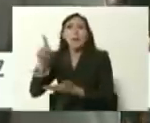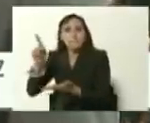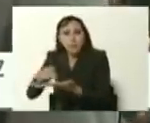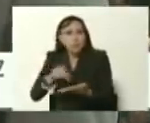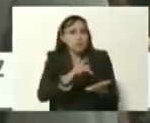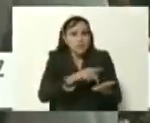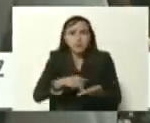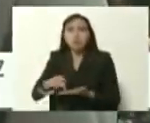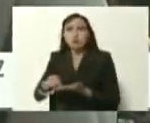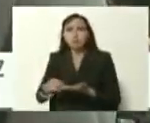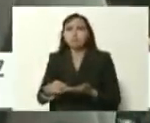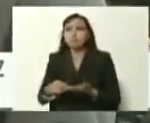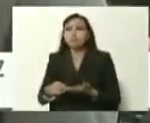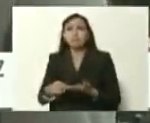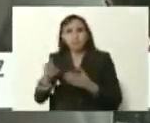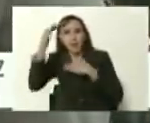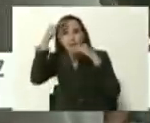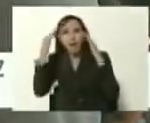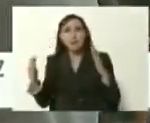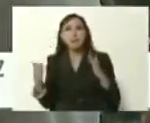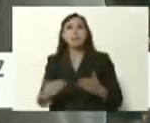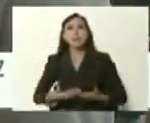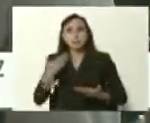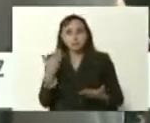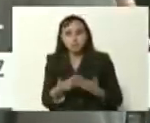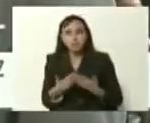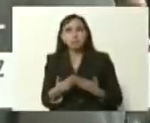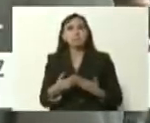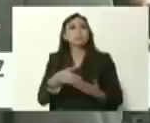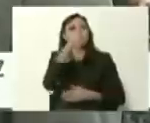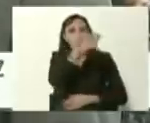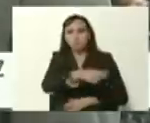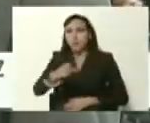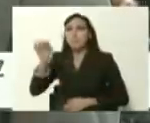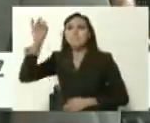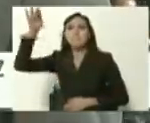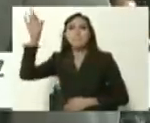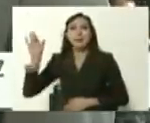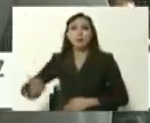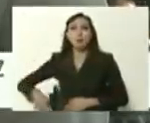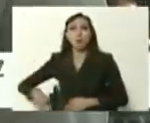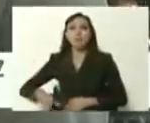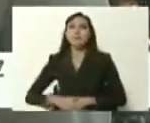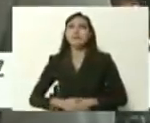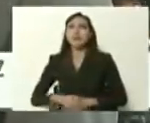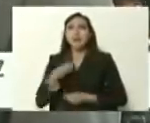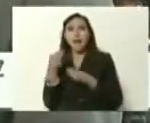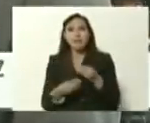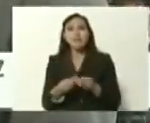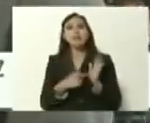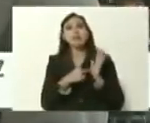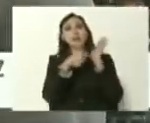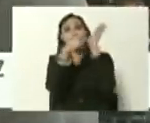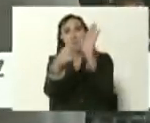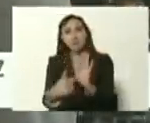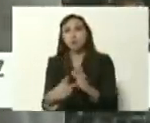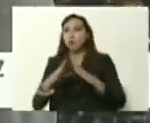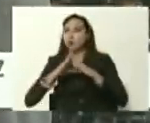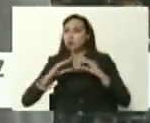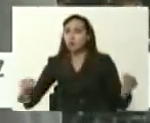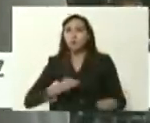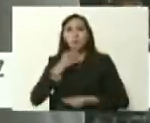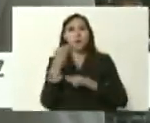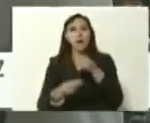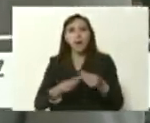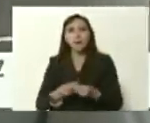denominaciones para ser escuchadas y recibir de la propia boca de los pastores de esta representación las consideraciones